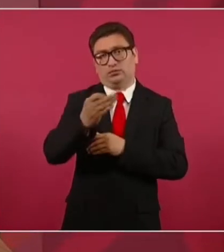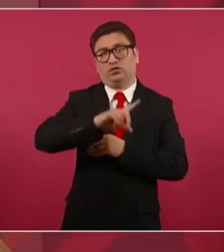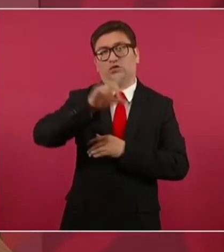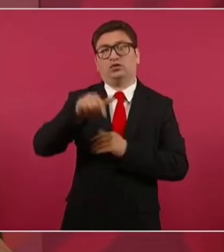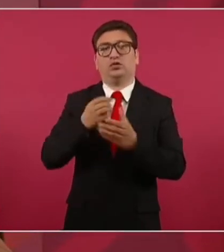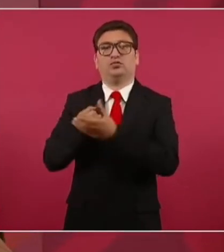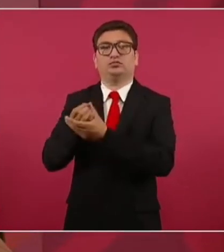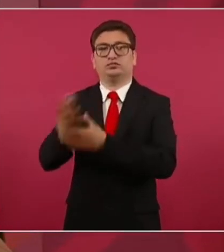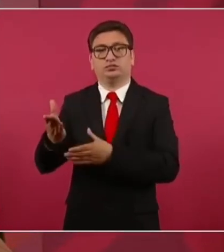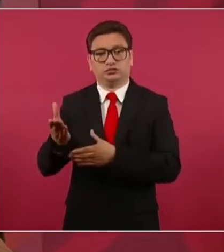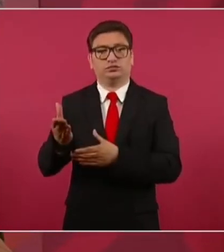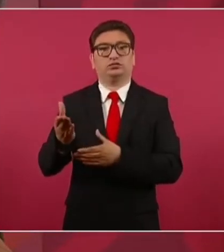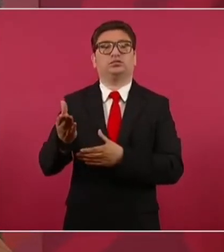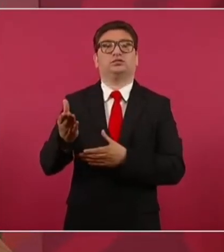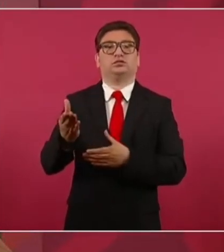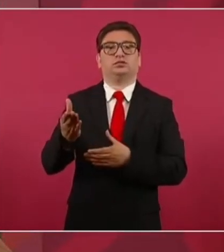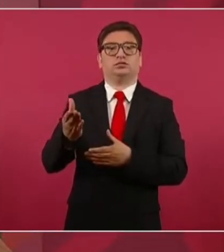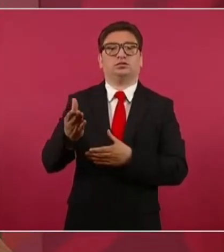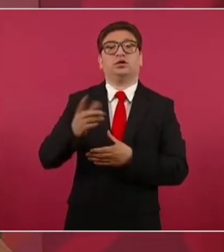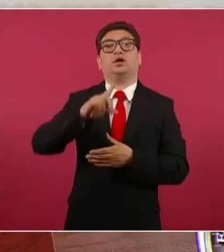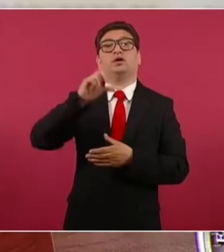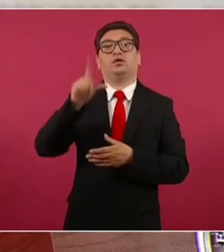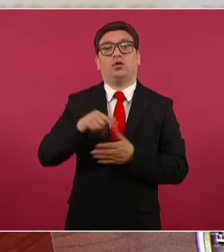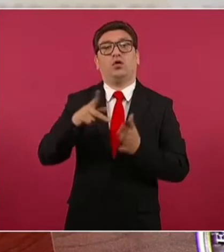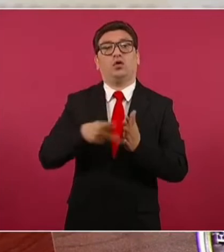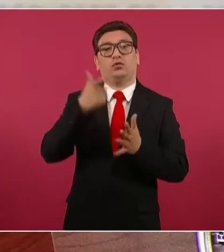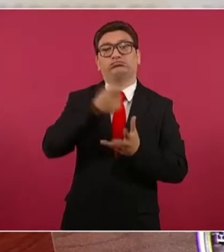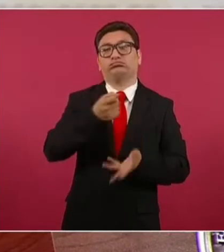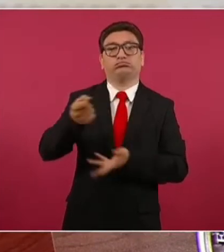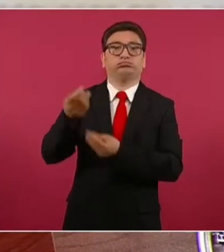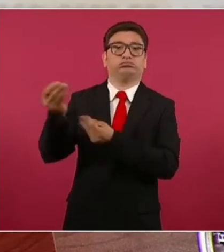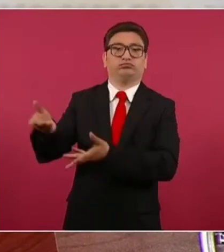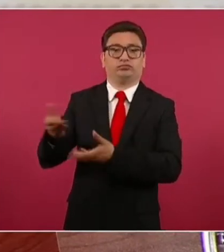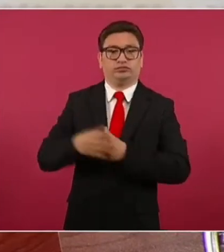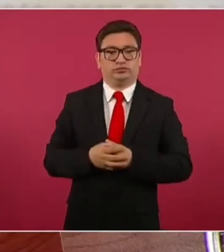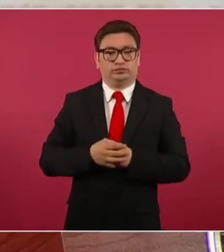salen y hasta se les devuelve el dinero,